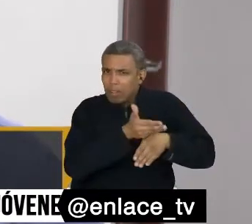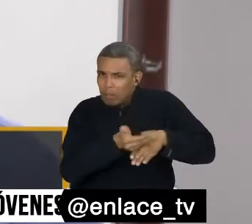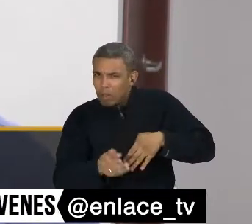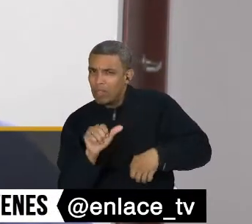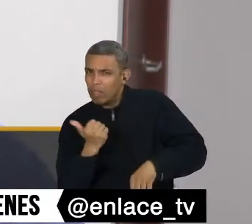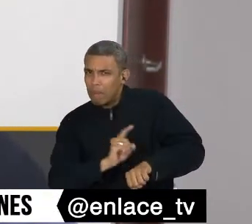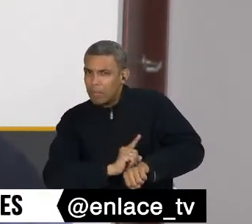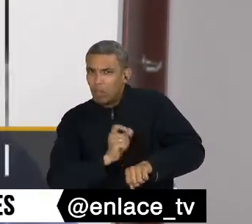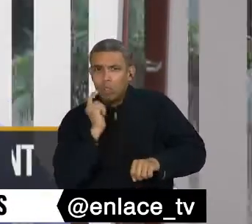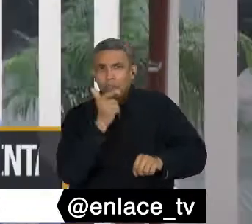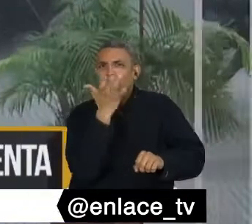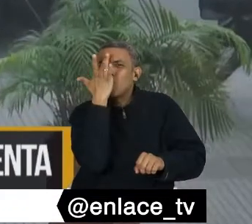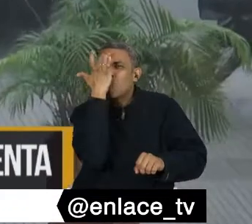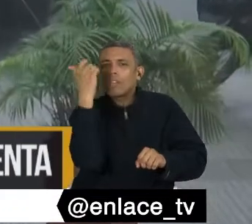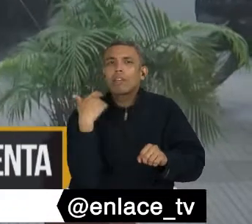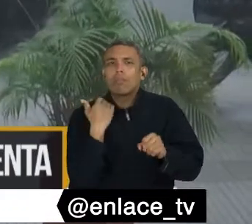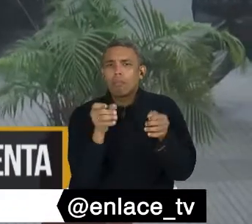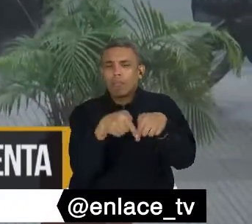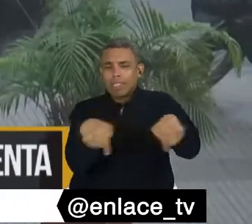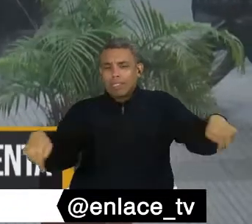nuestro electrómetro.